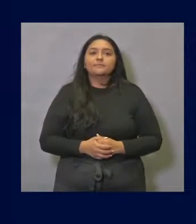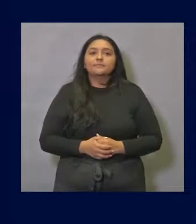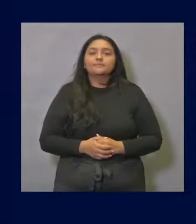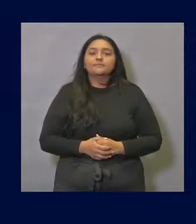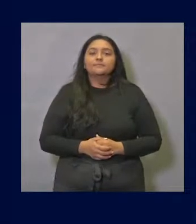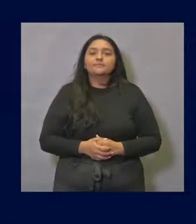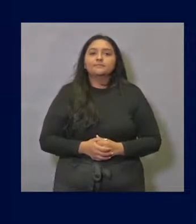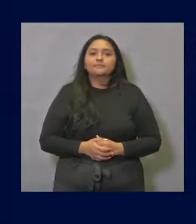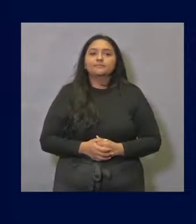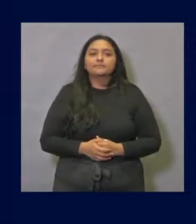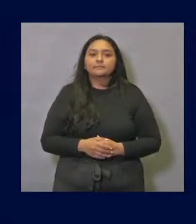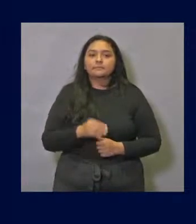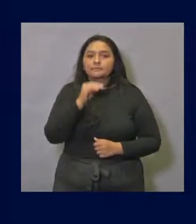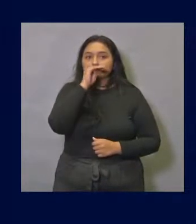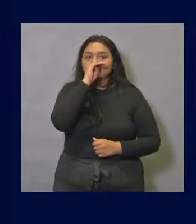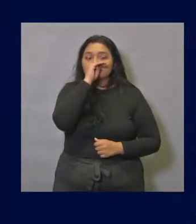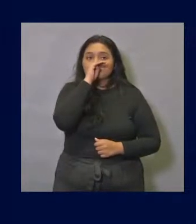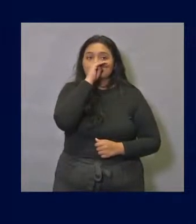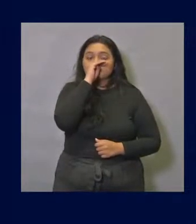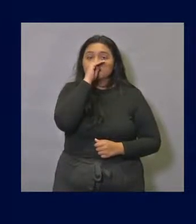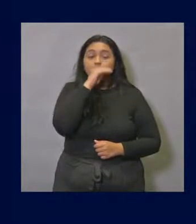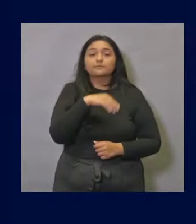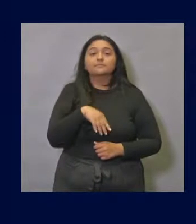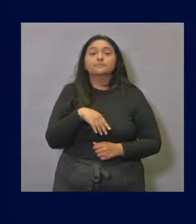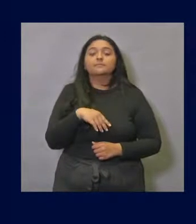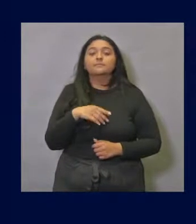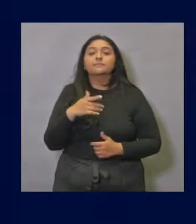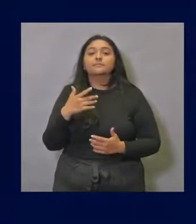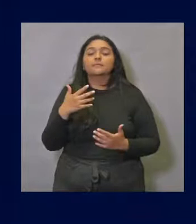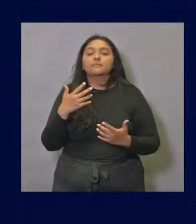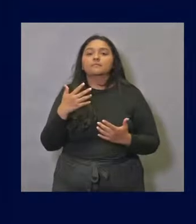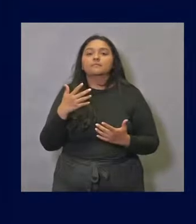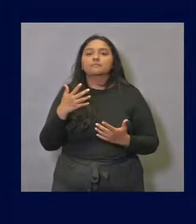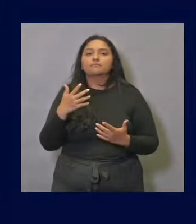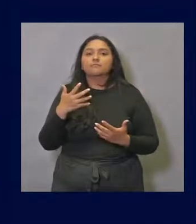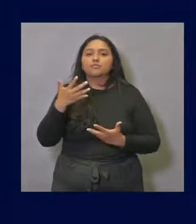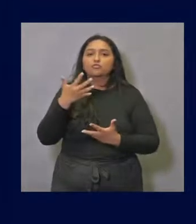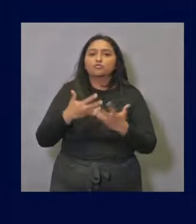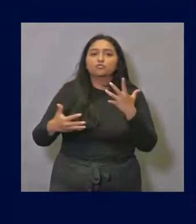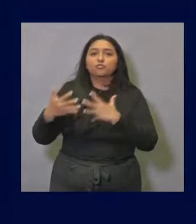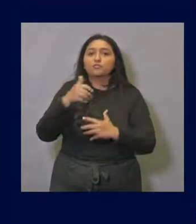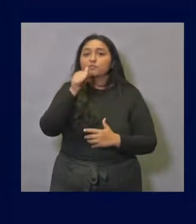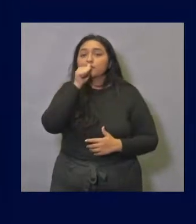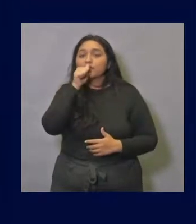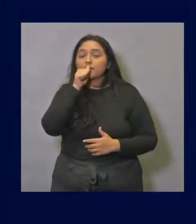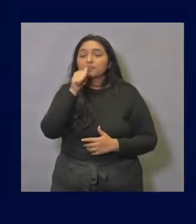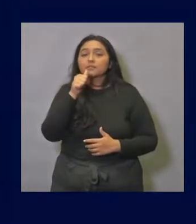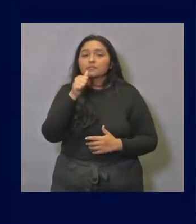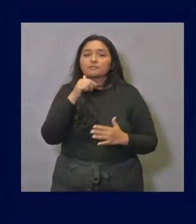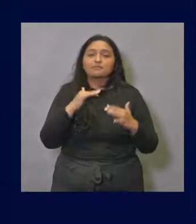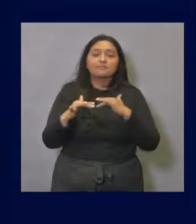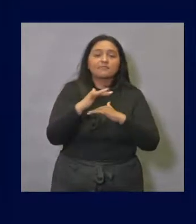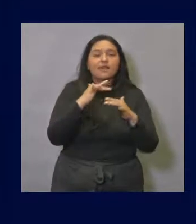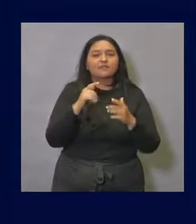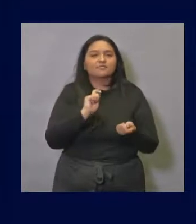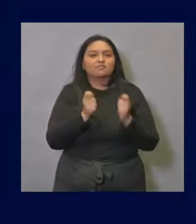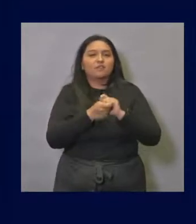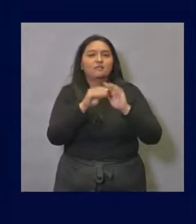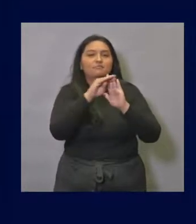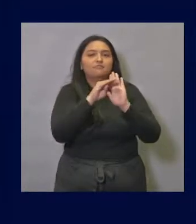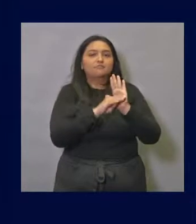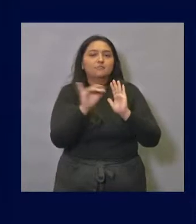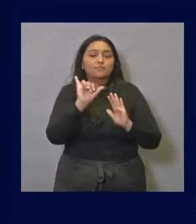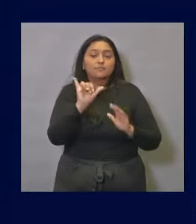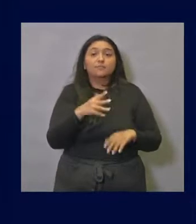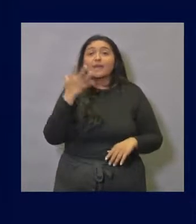Estamos modificando los protocolos para reuniones sociales privadas o informales. Las reuniones al aire libre pueden